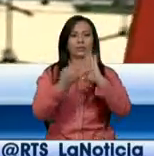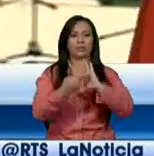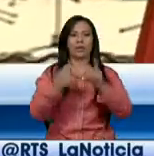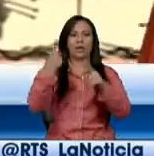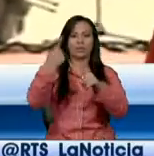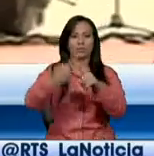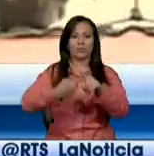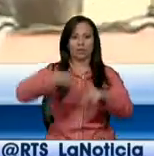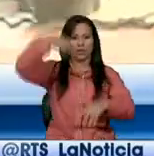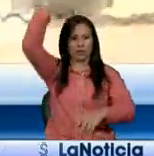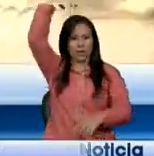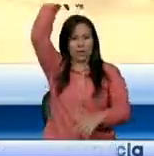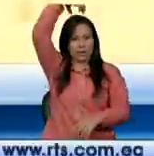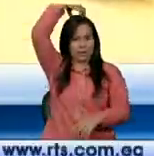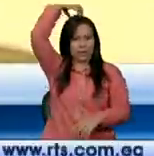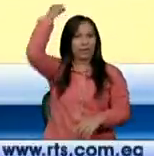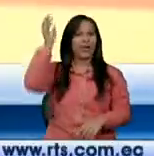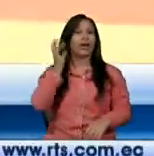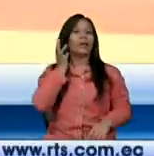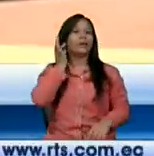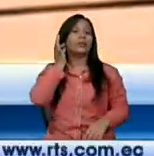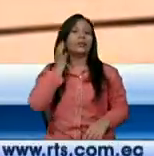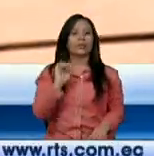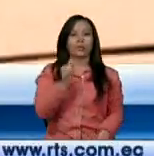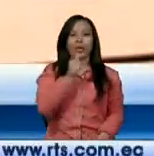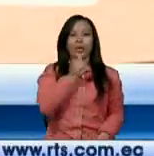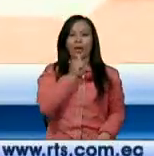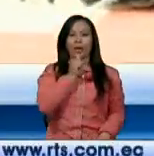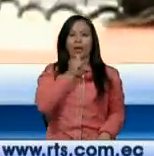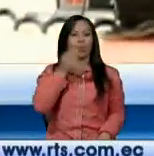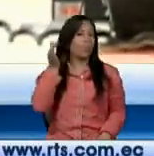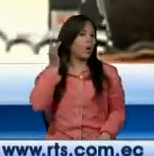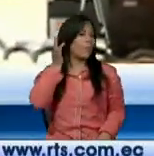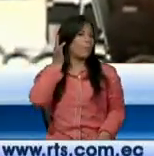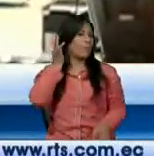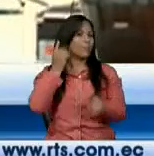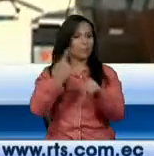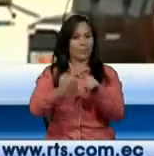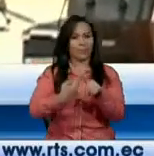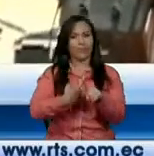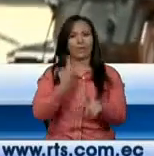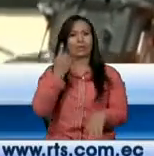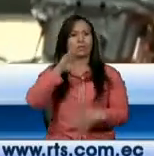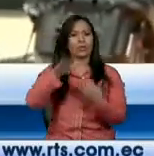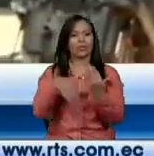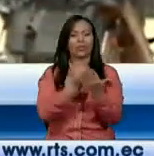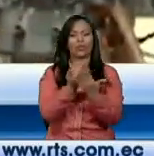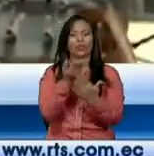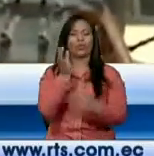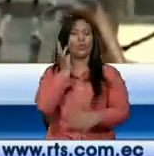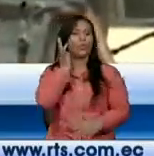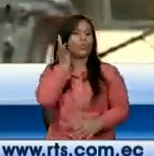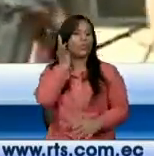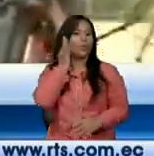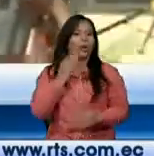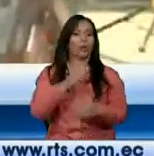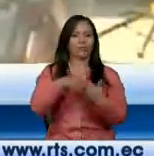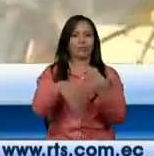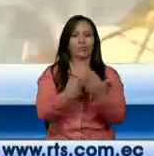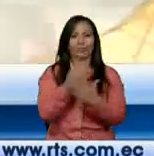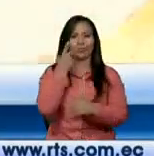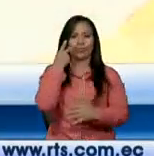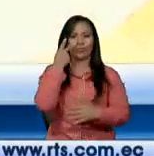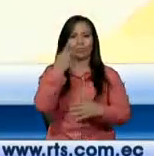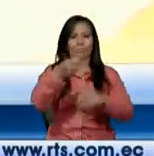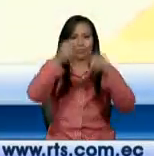de la reina y señora, mes de las aguas, mes de la luna, mes de la mujer, mes de todo lo femenino, y también, como ustedes podrán darse